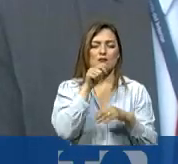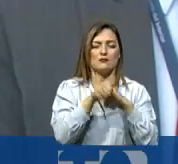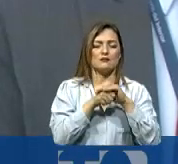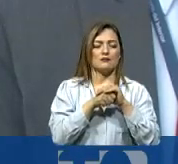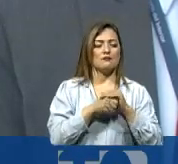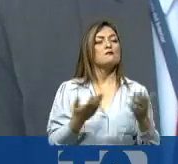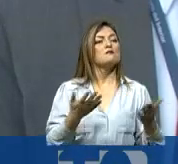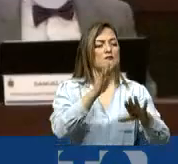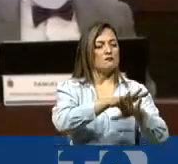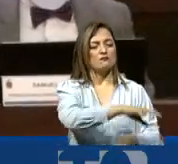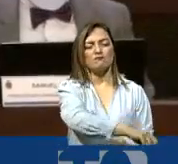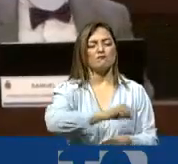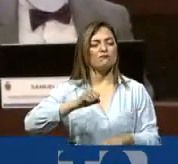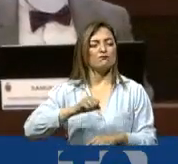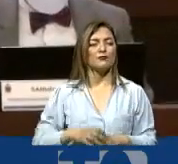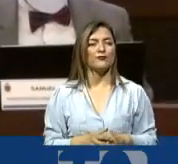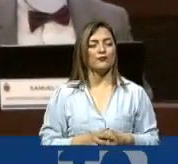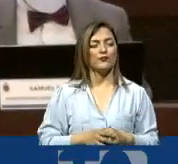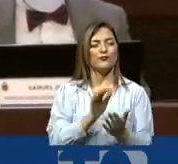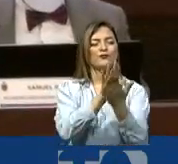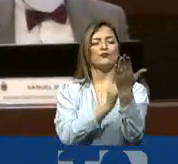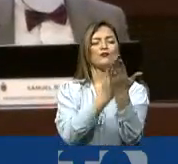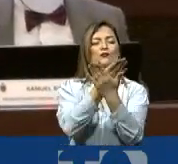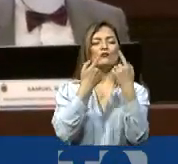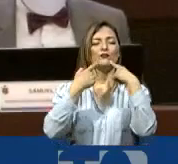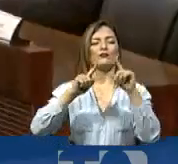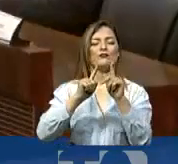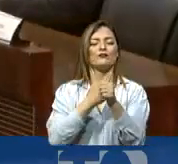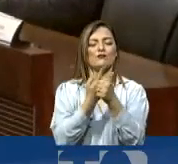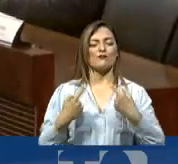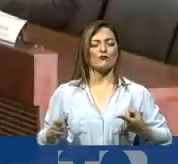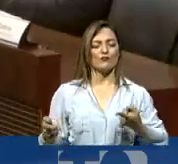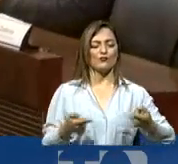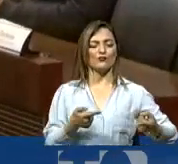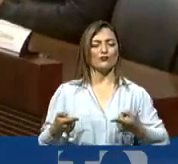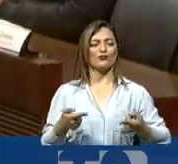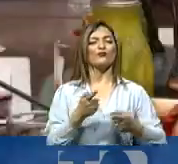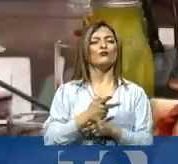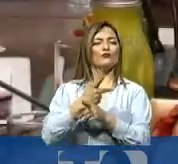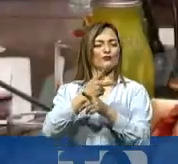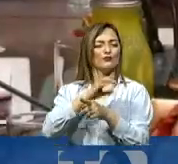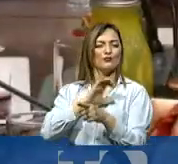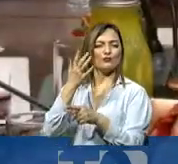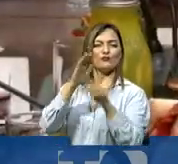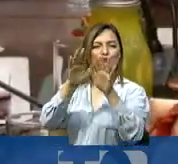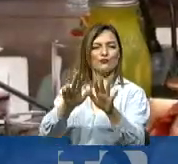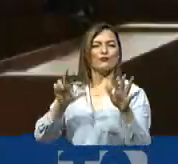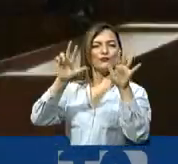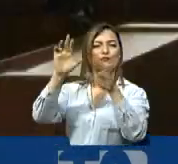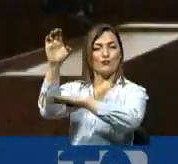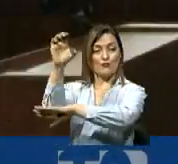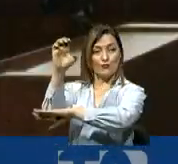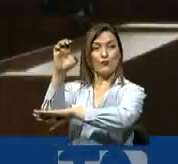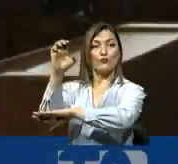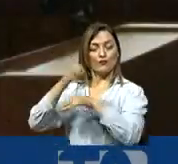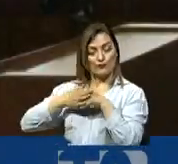estamos procediendo a retirarles. Este proyecto fue conocido ya en primer debate por el Pleno del Consejo Metropolitano el pasado 18 de enero.